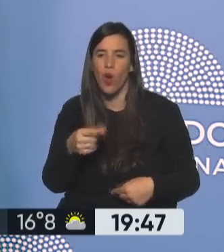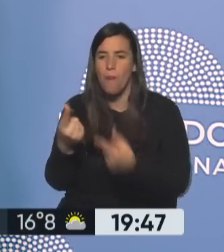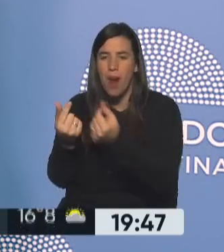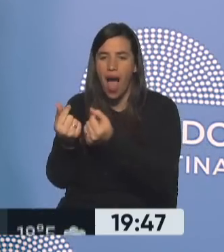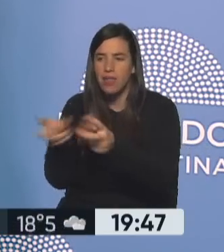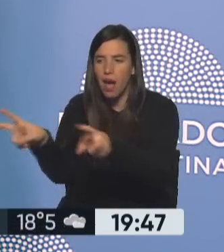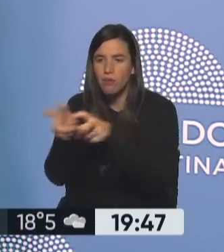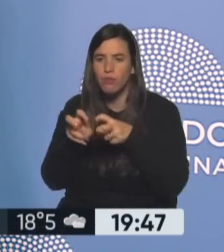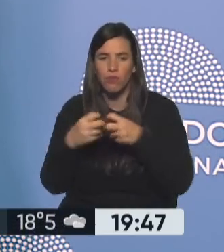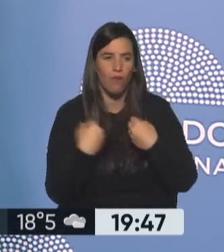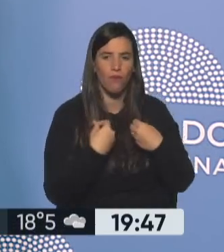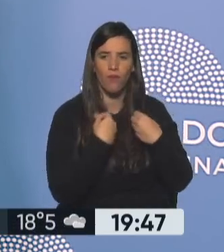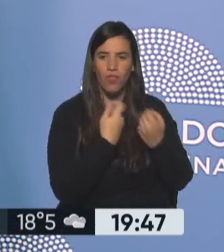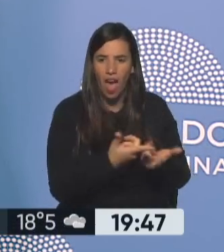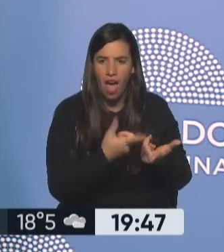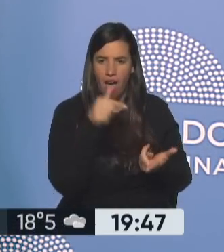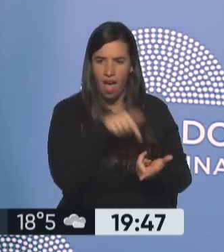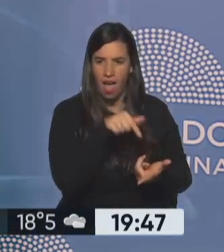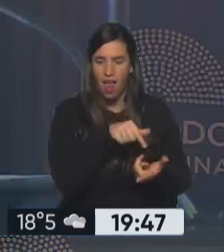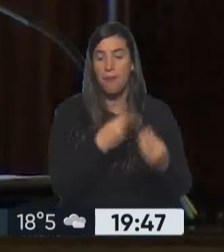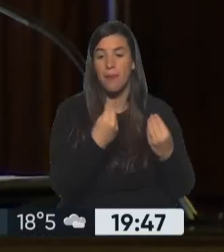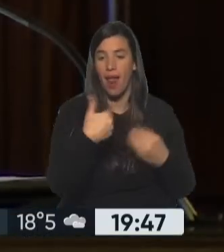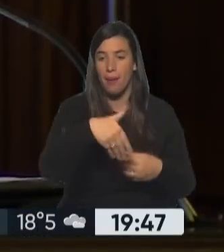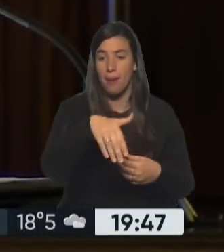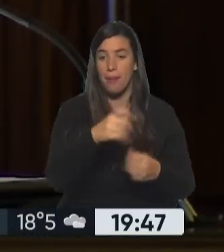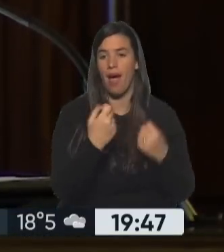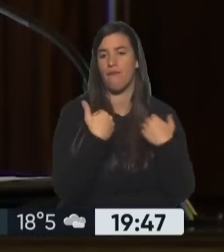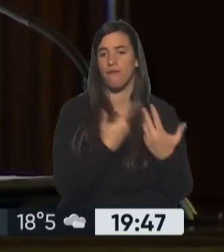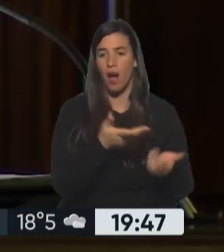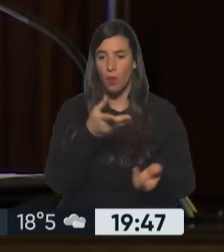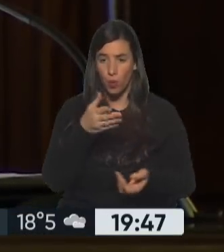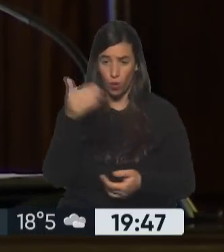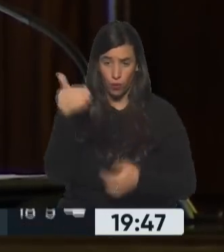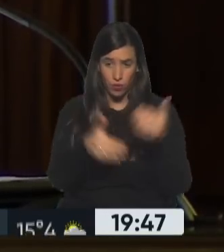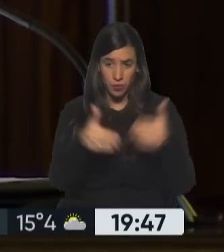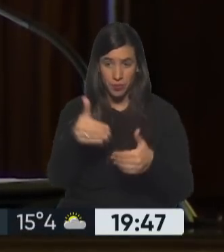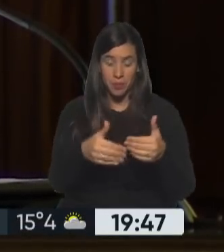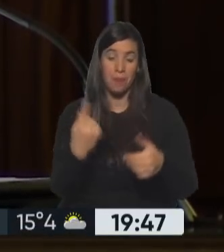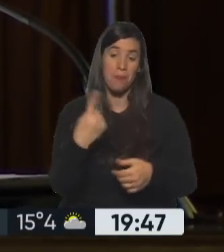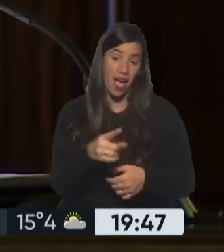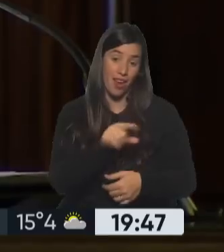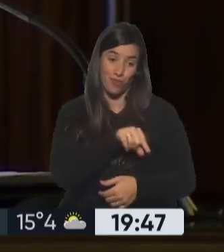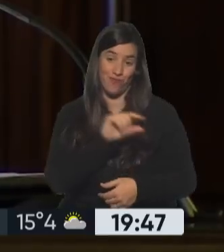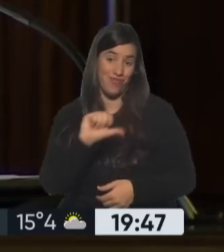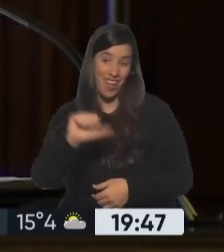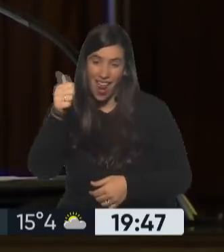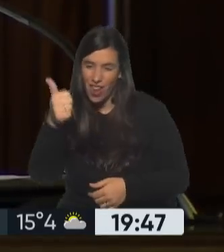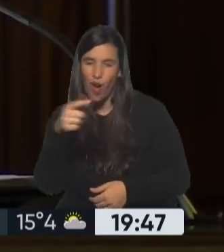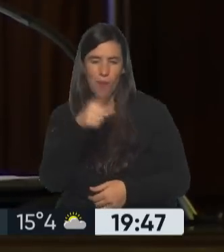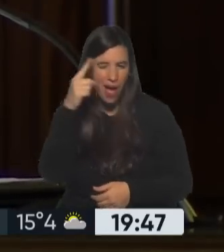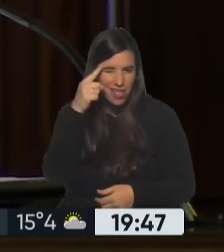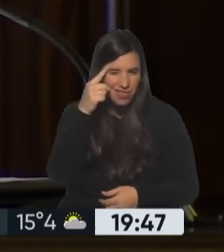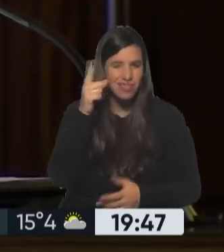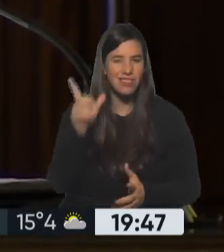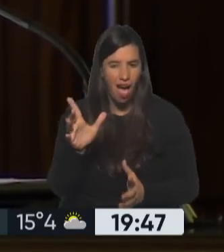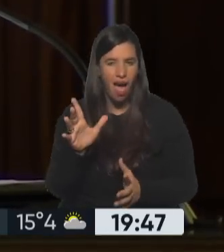argentinos. Pero como no les alcanzó, porque no obtuvieron el triunfo que creían que iban a obtener, esta Corte,